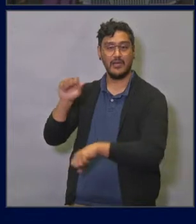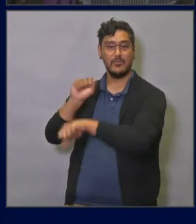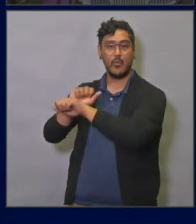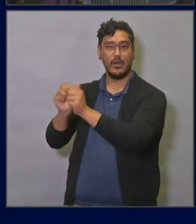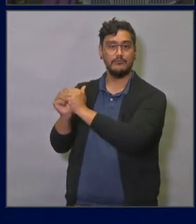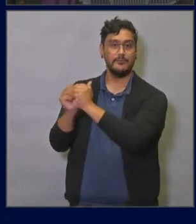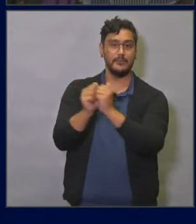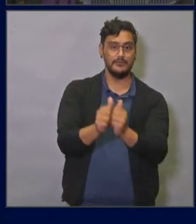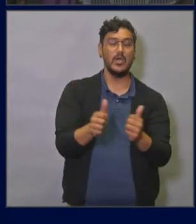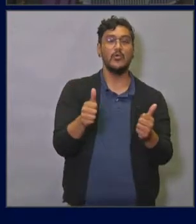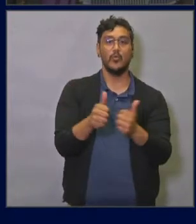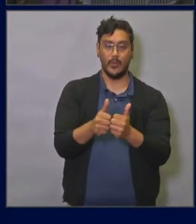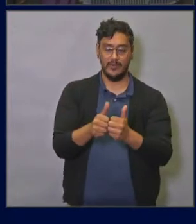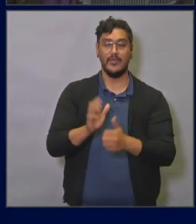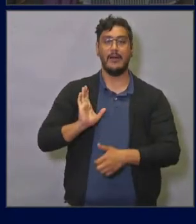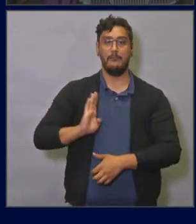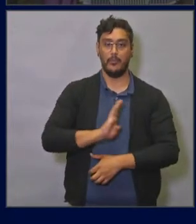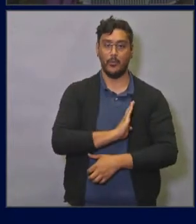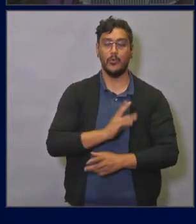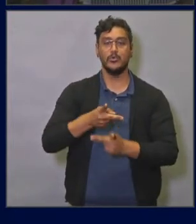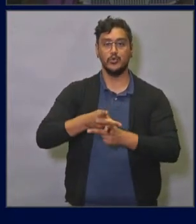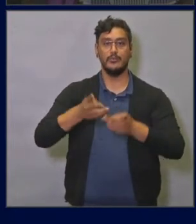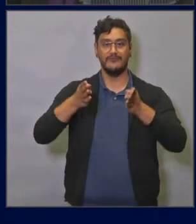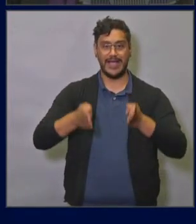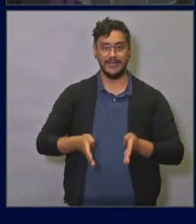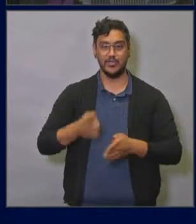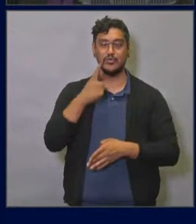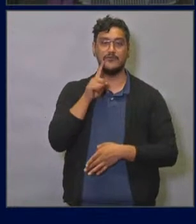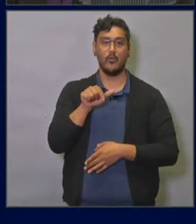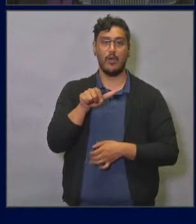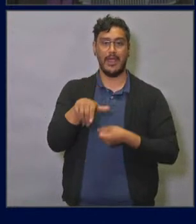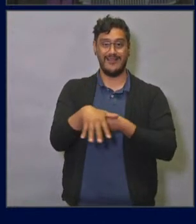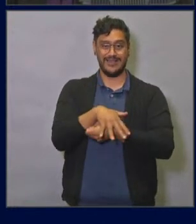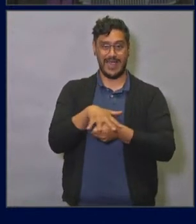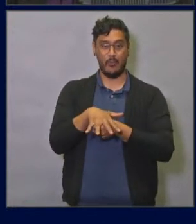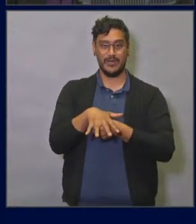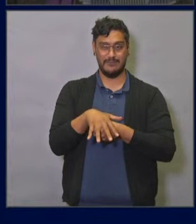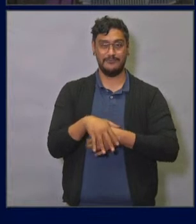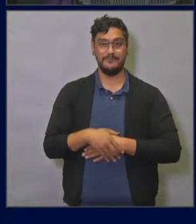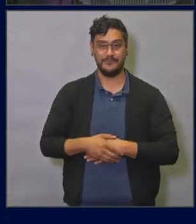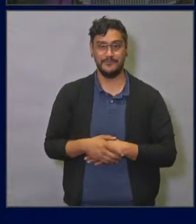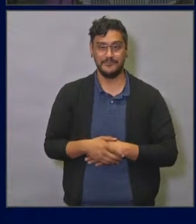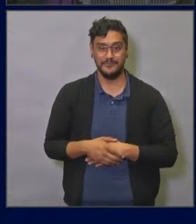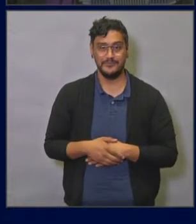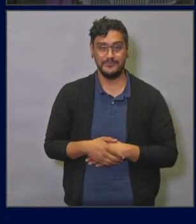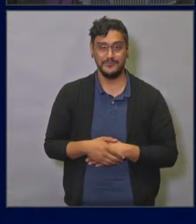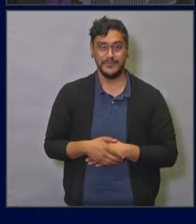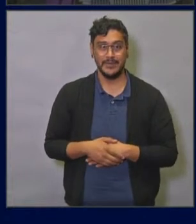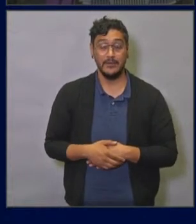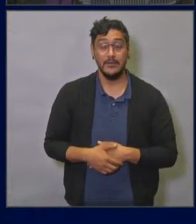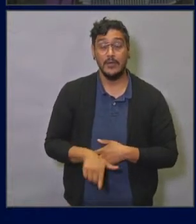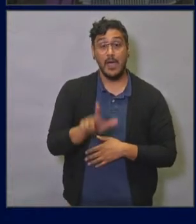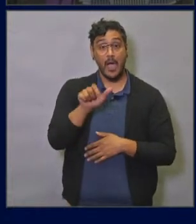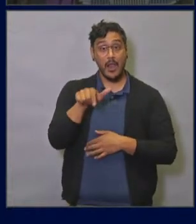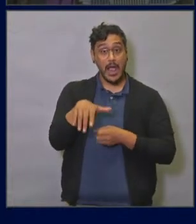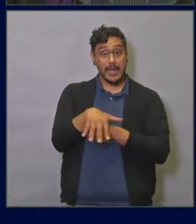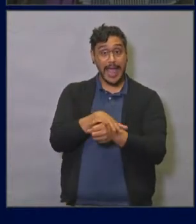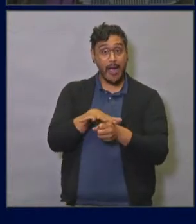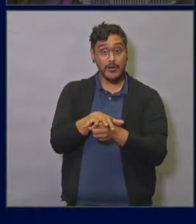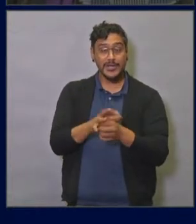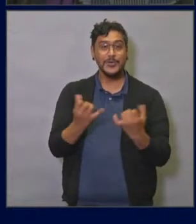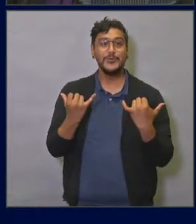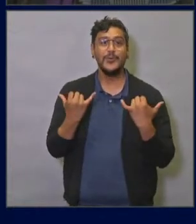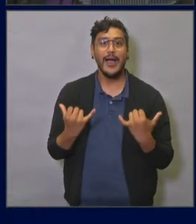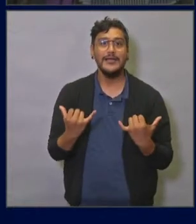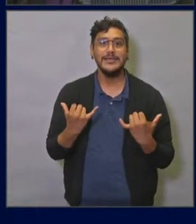de Supervisores. Next slide. El condado de Los Ángeles se encuentra